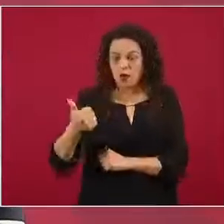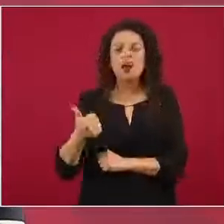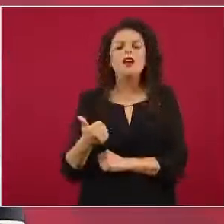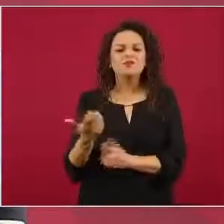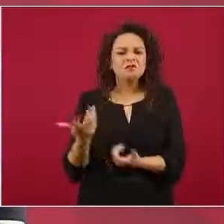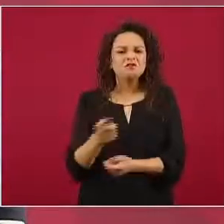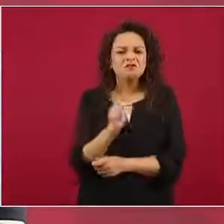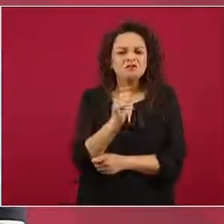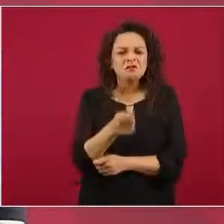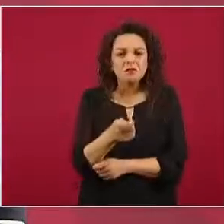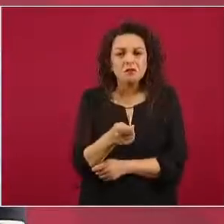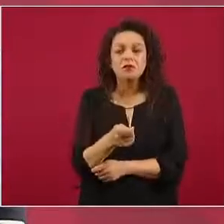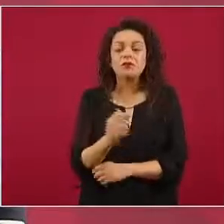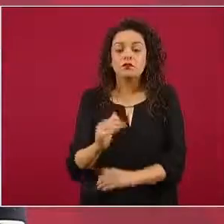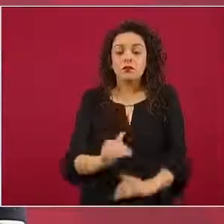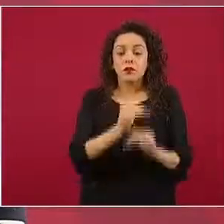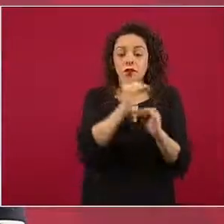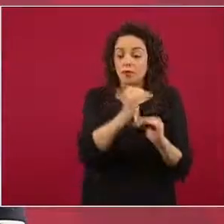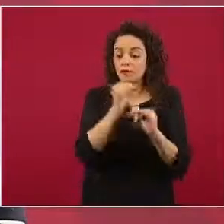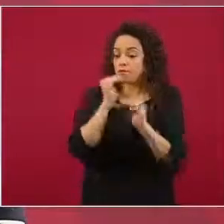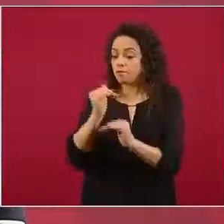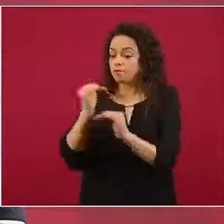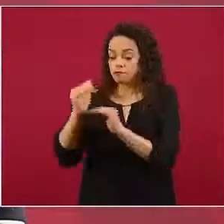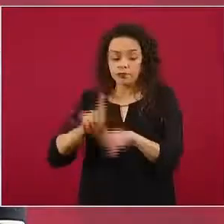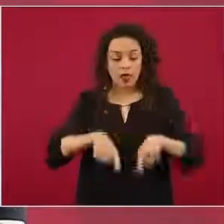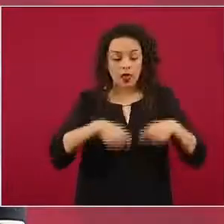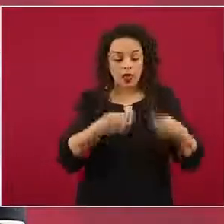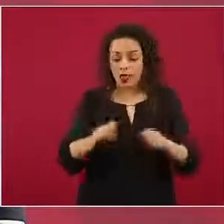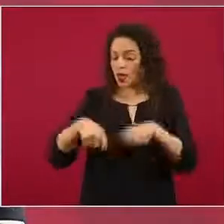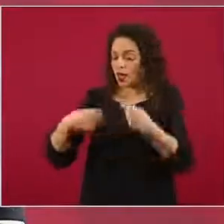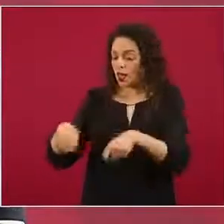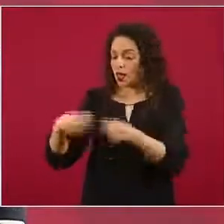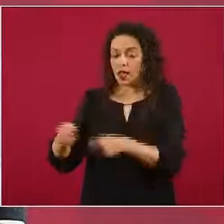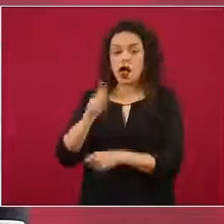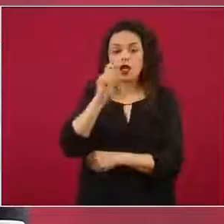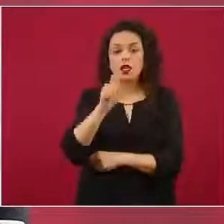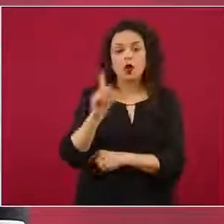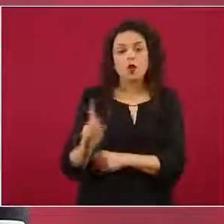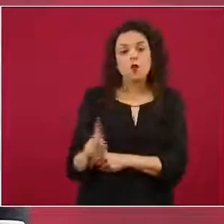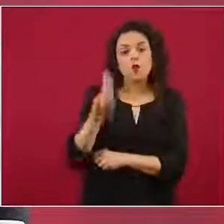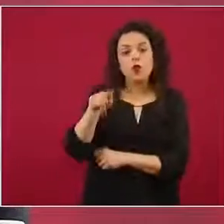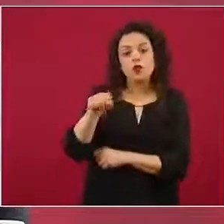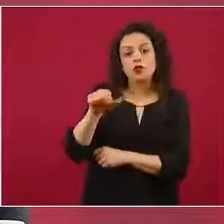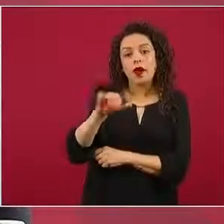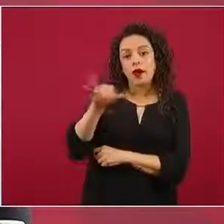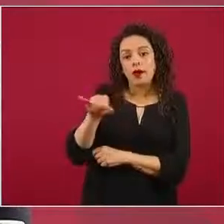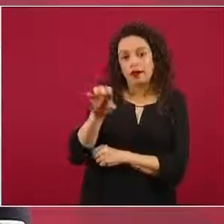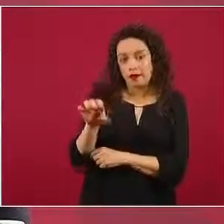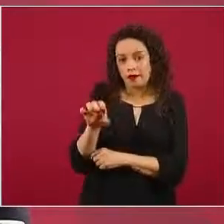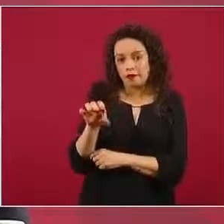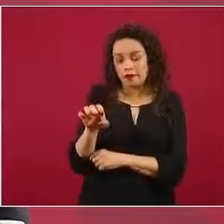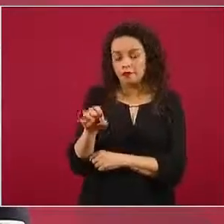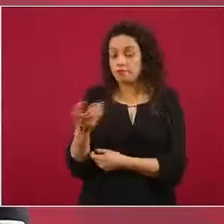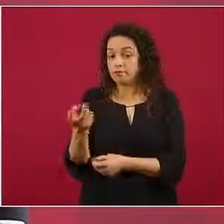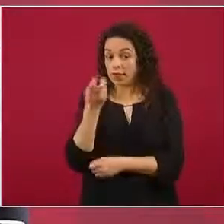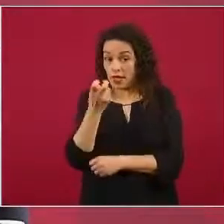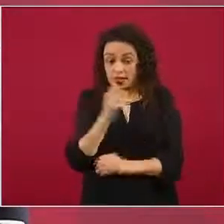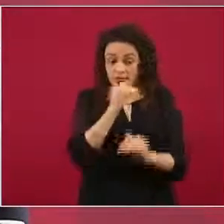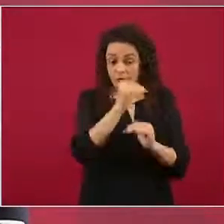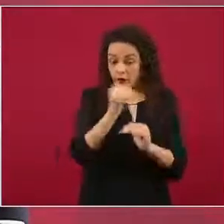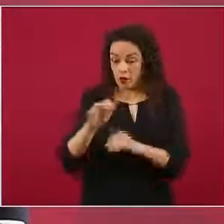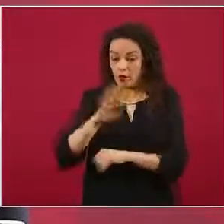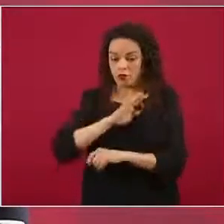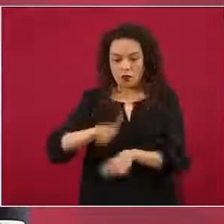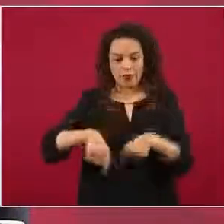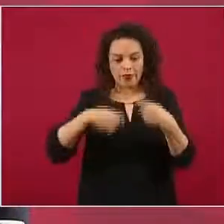en rangos que le confieren un puntaje. Y decimos que son 5 niveles porque precisamente esos rangos pueden darle un